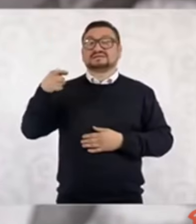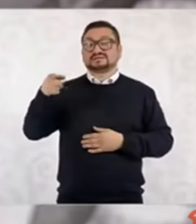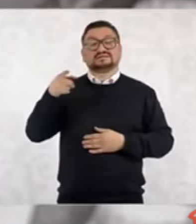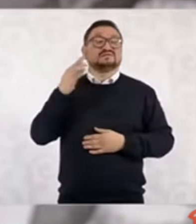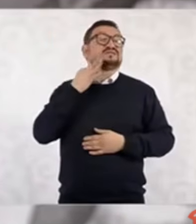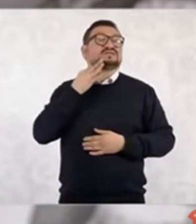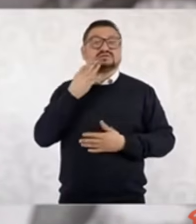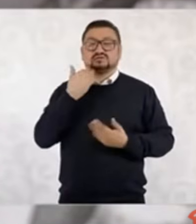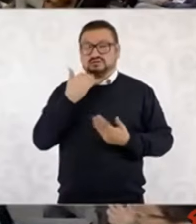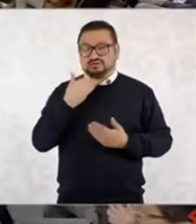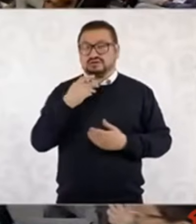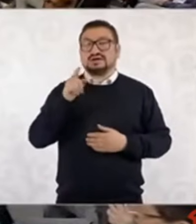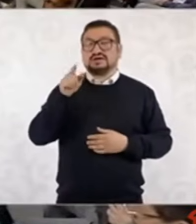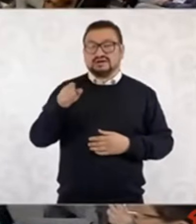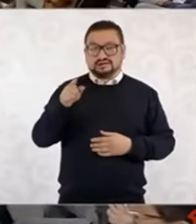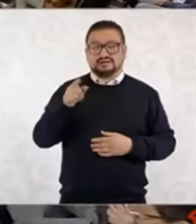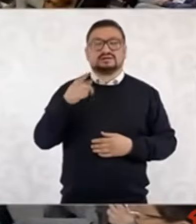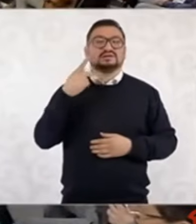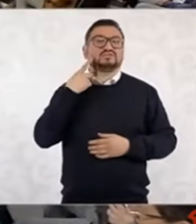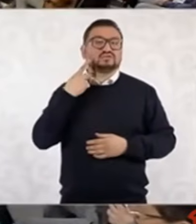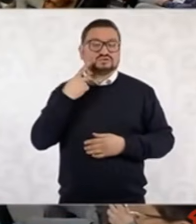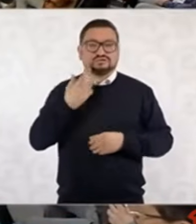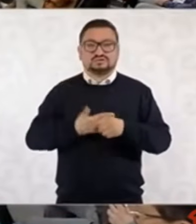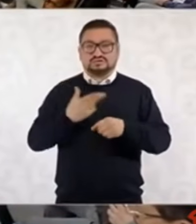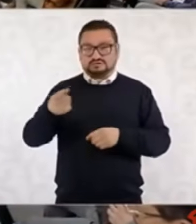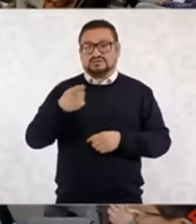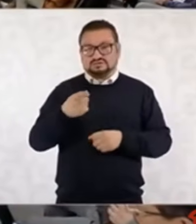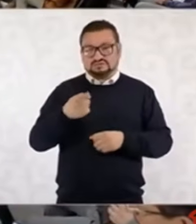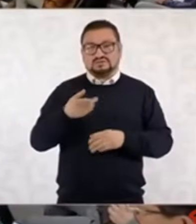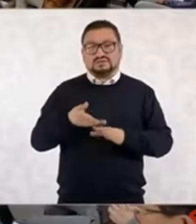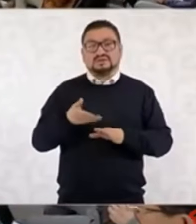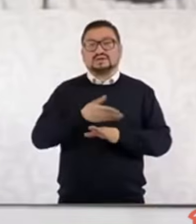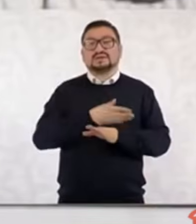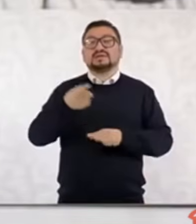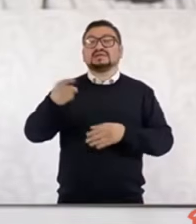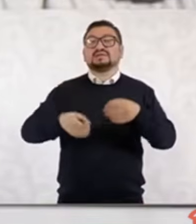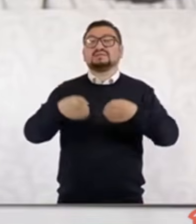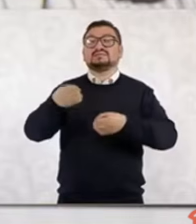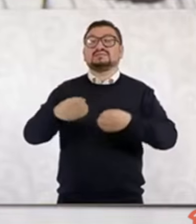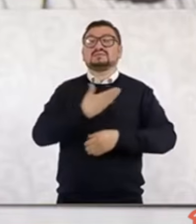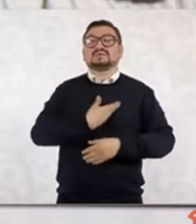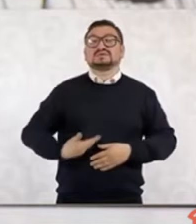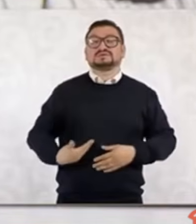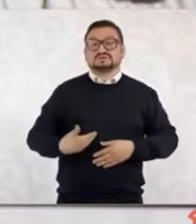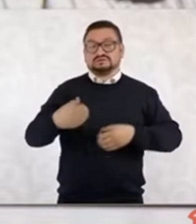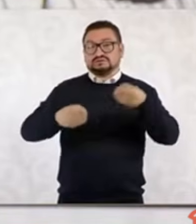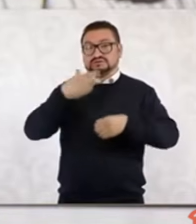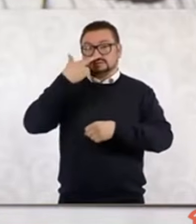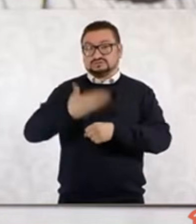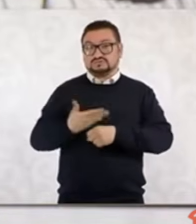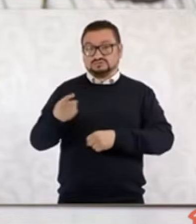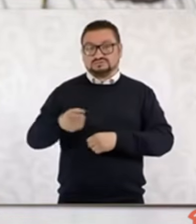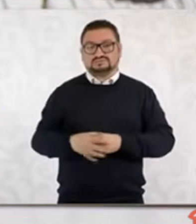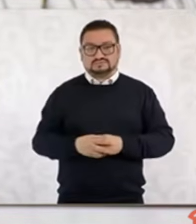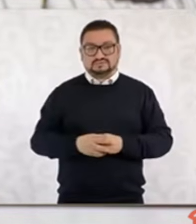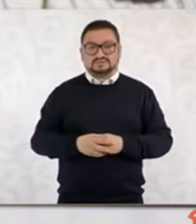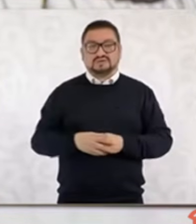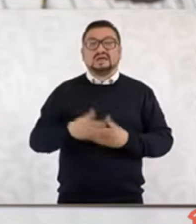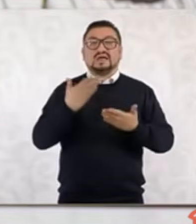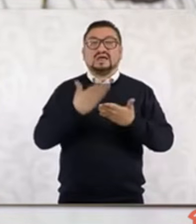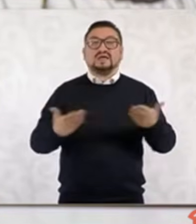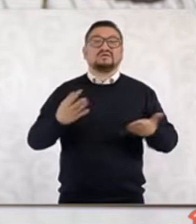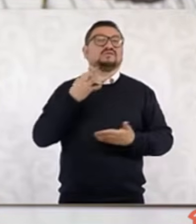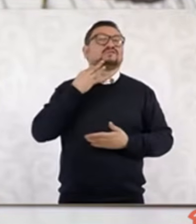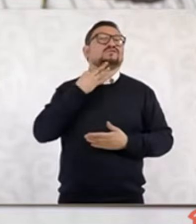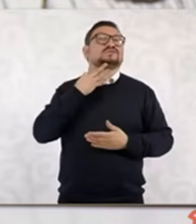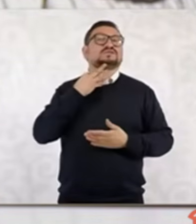Fiscalía. Fue una fiscalía especializada en delitos del pasado, presidente. No, dependía del presidente, discúlpame. La Fiscalía hoy por